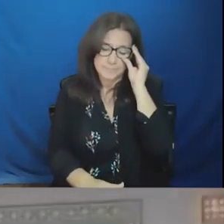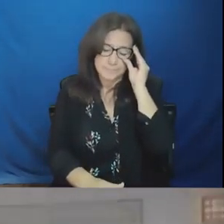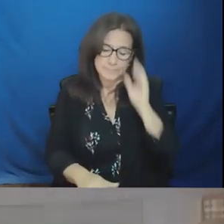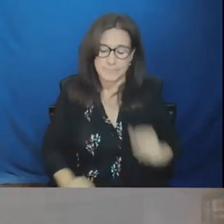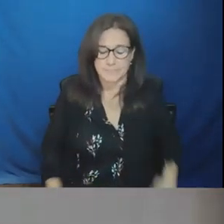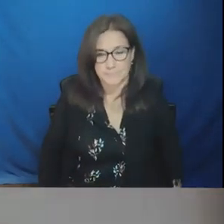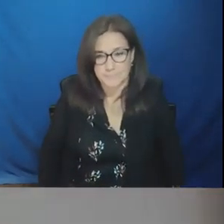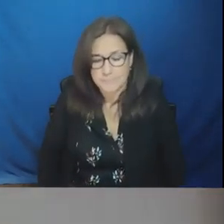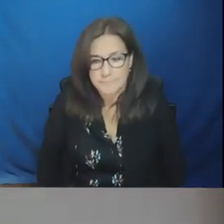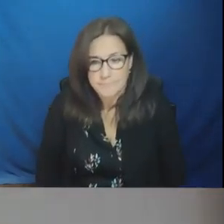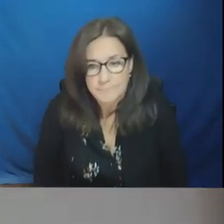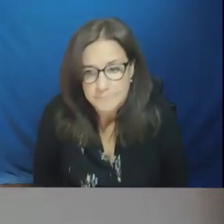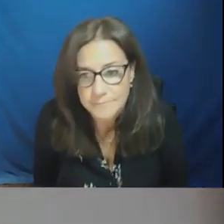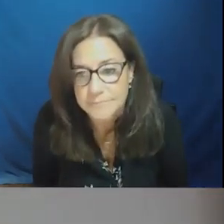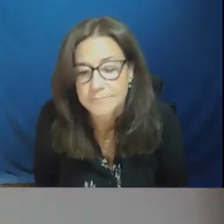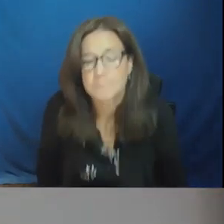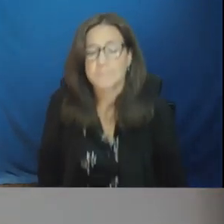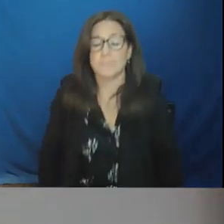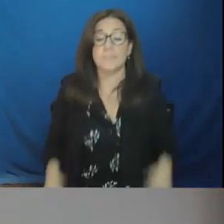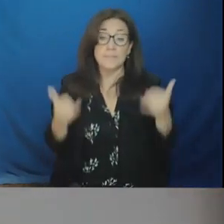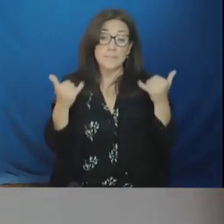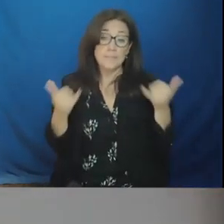emoción fue aprobada unánimemente